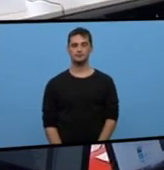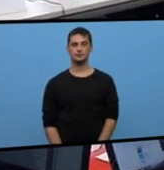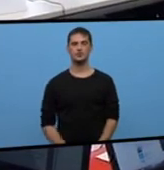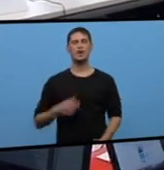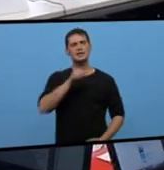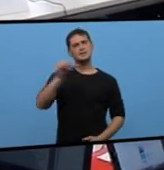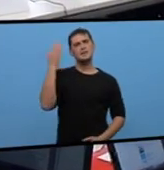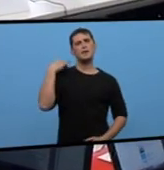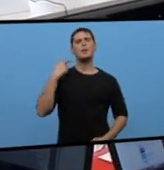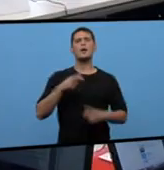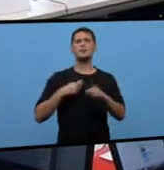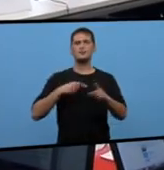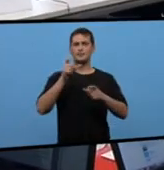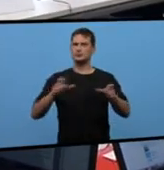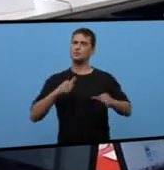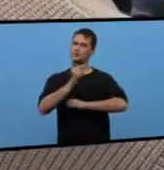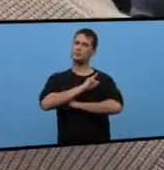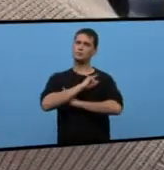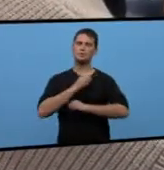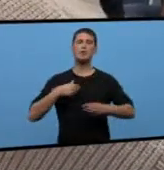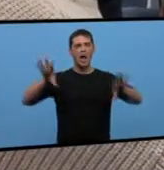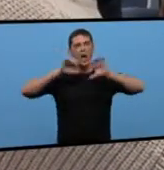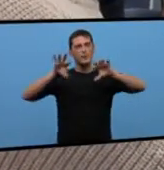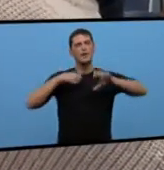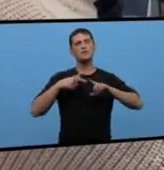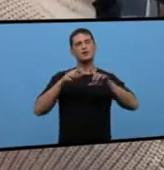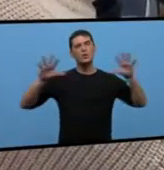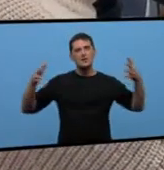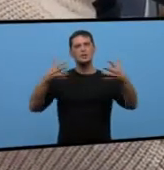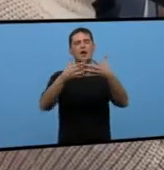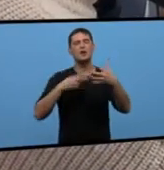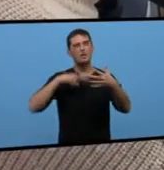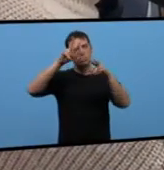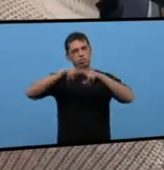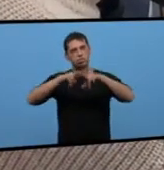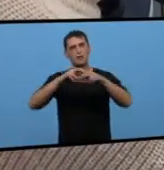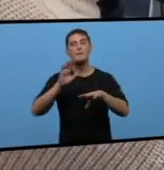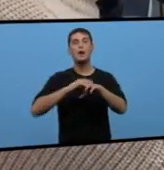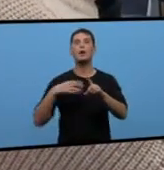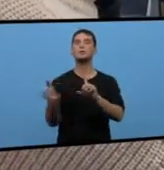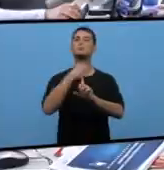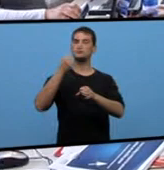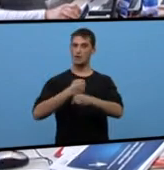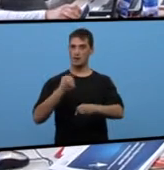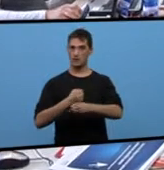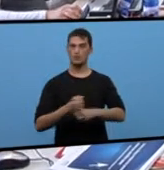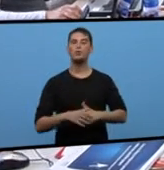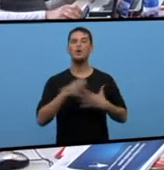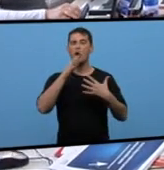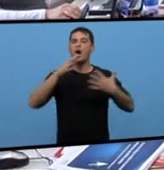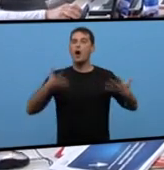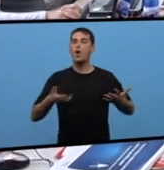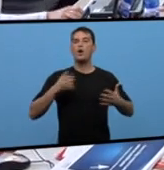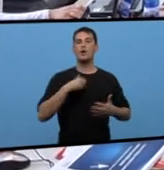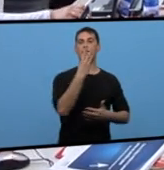A semana pasada foron desempregados os que aprenderon as numerosas posibilidades que ofrecen as novas tecnoloxías para atopar traballo. Agora serán